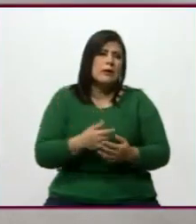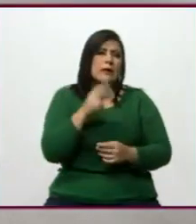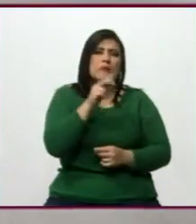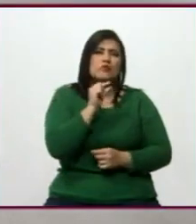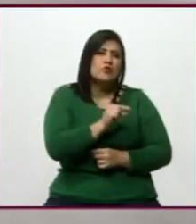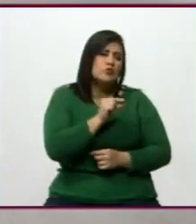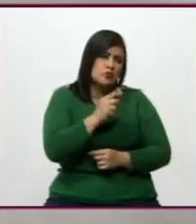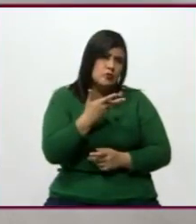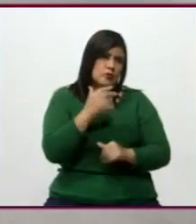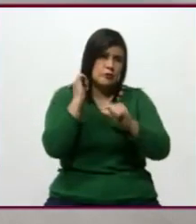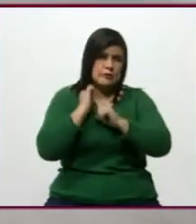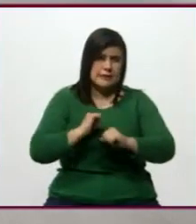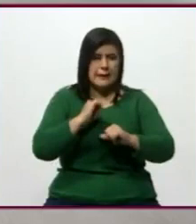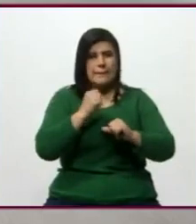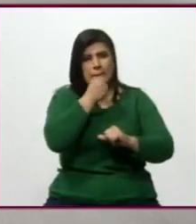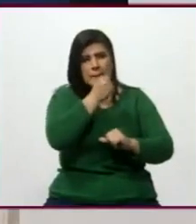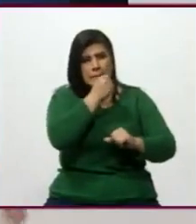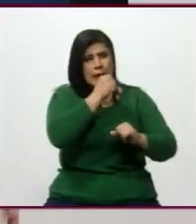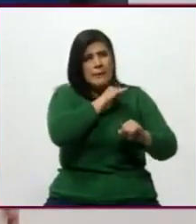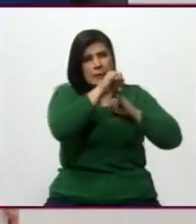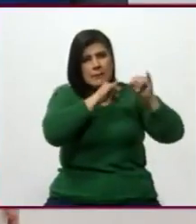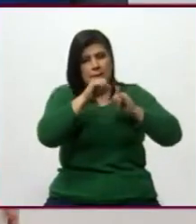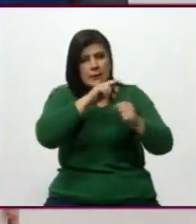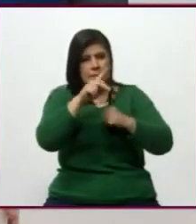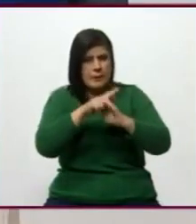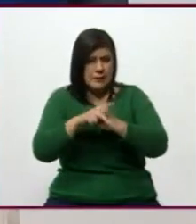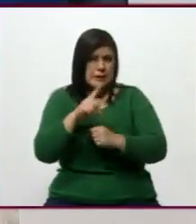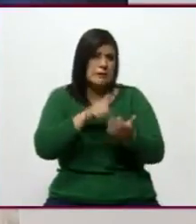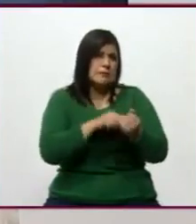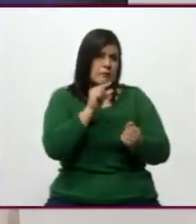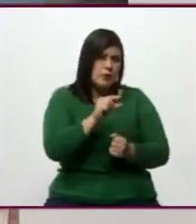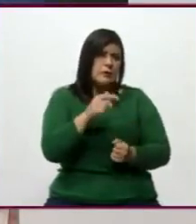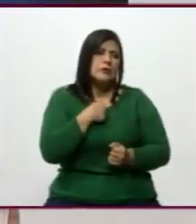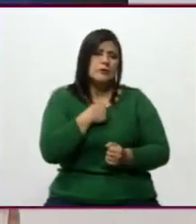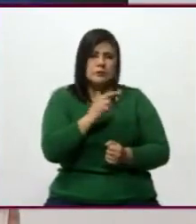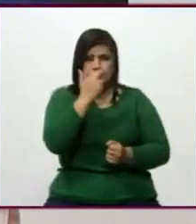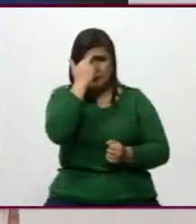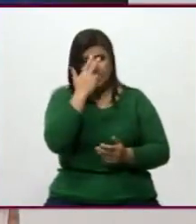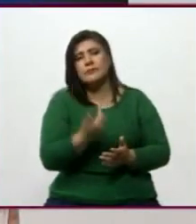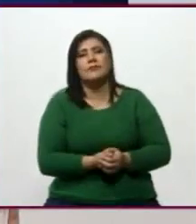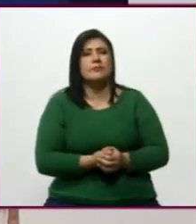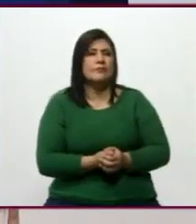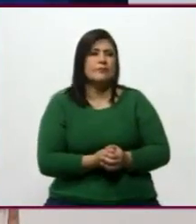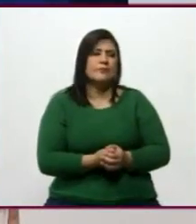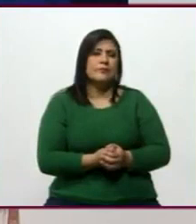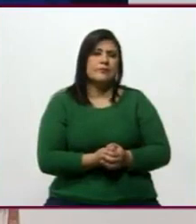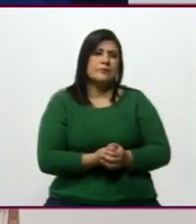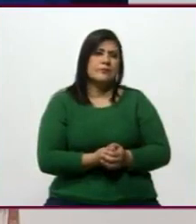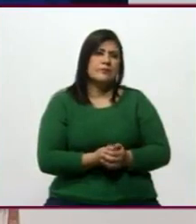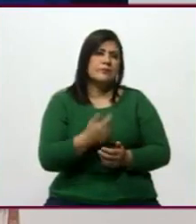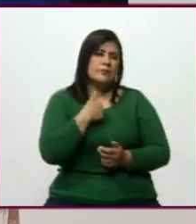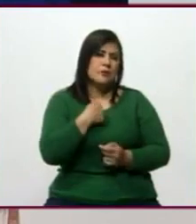pocos pocos corresponsales pues de hecho yo te comento yo inicié mi